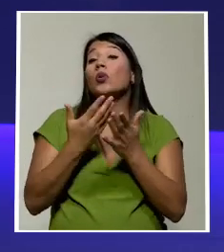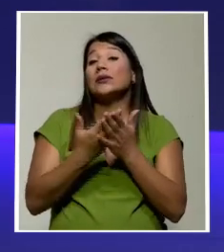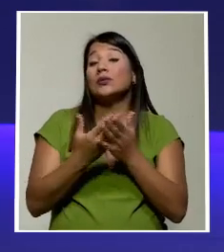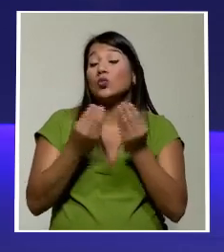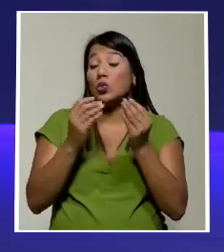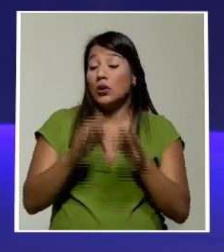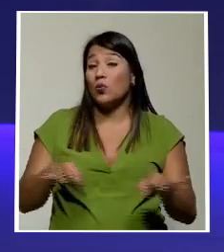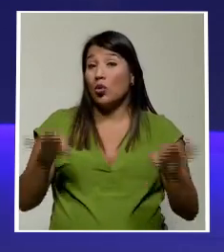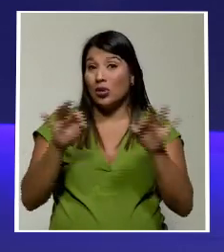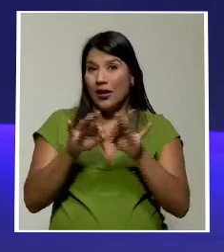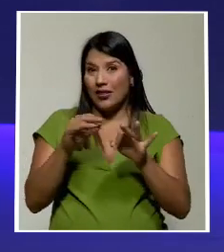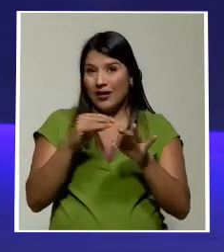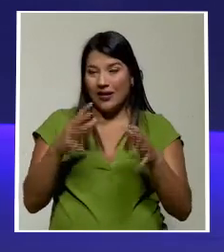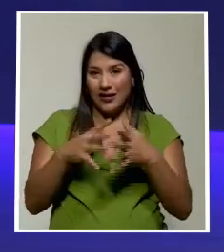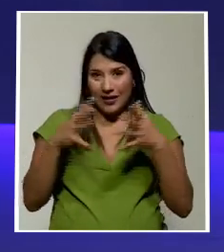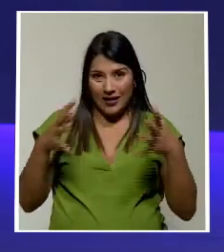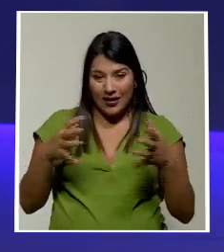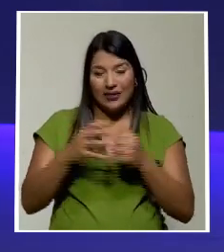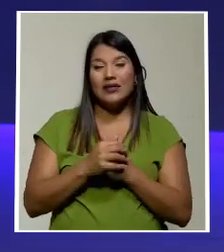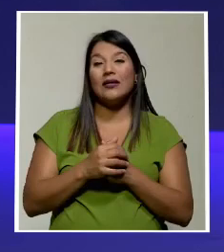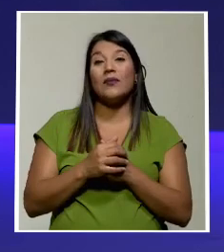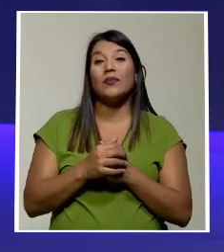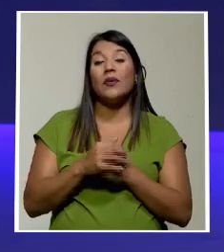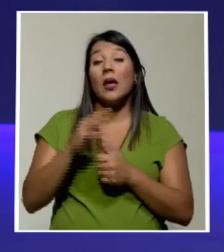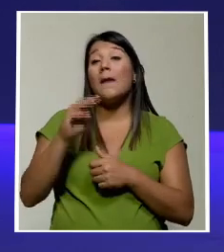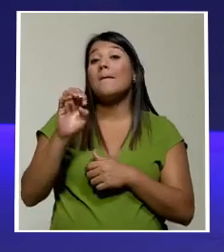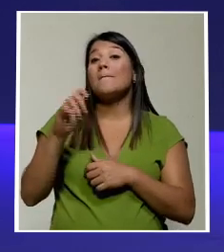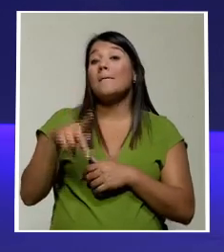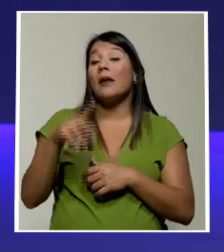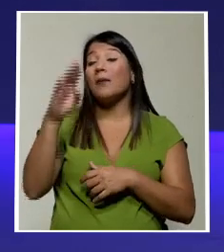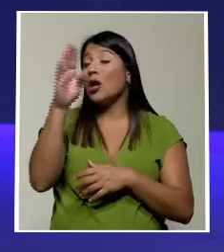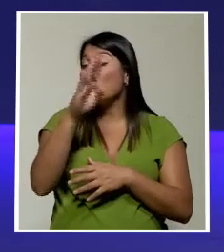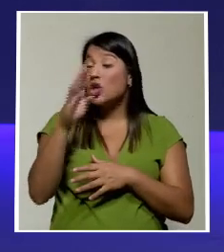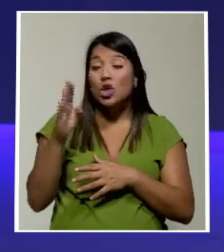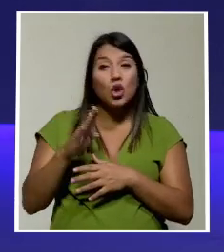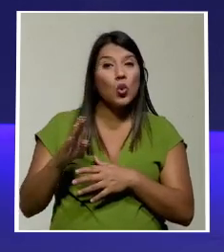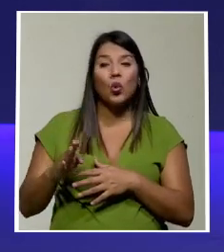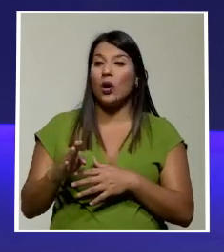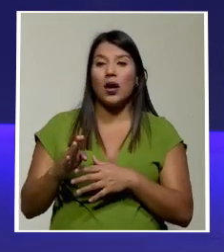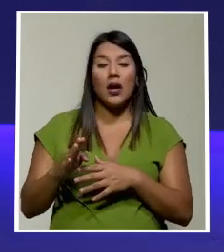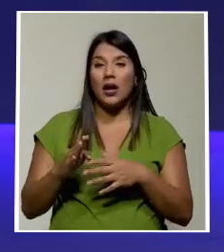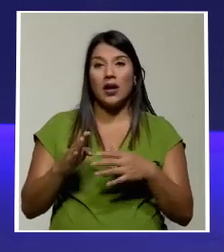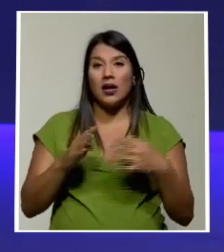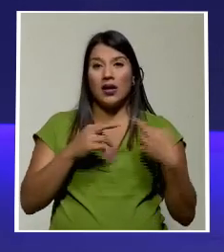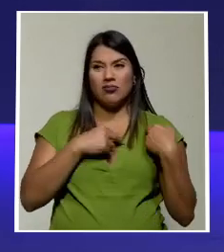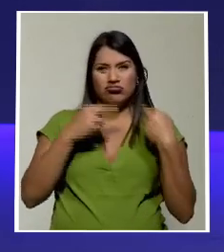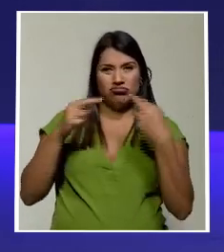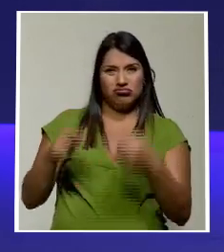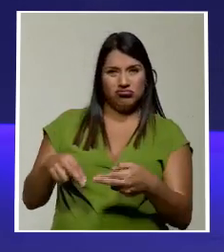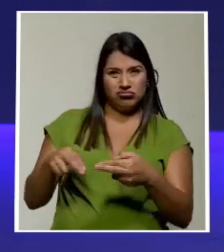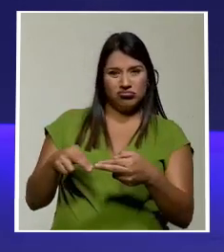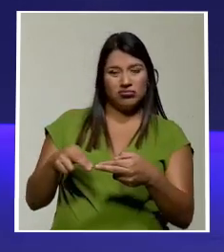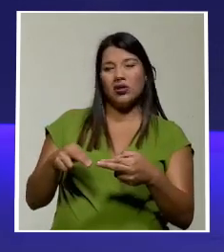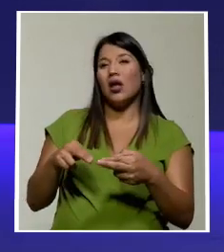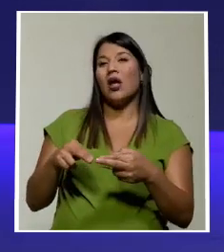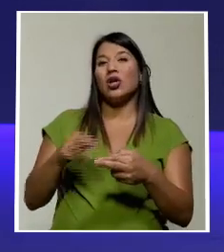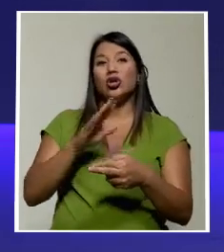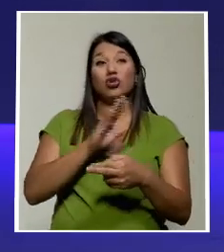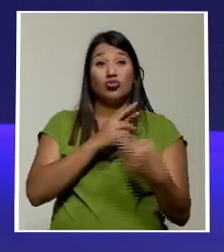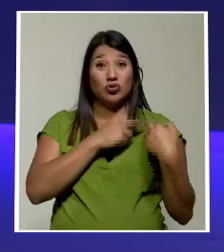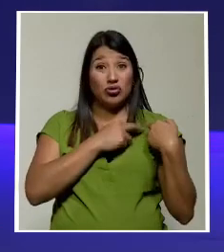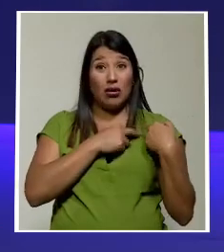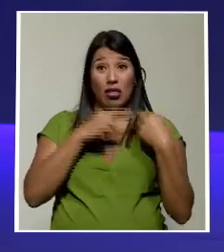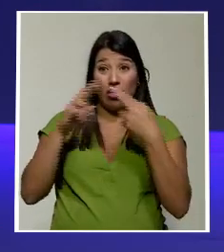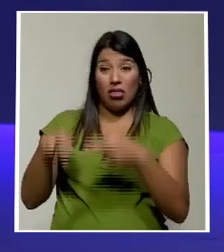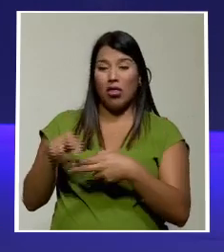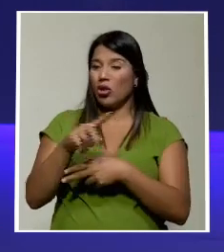contundente y es abundante de que el MEP nunca cedió sus competencias esenciales y que siempre estuvo presente a todo lo largo del proceso.